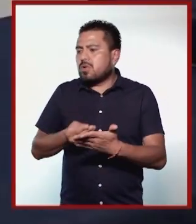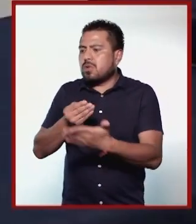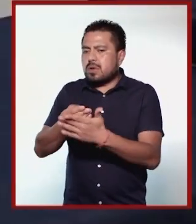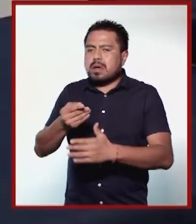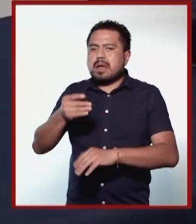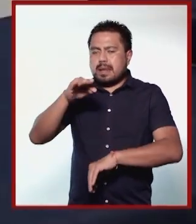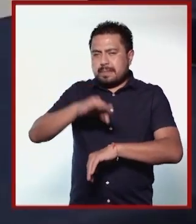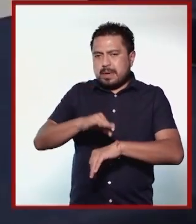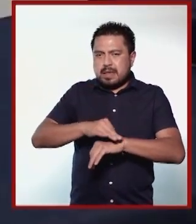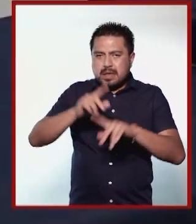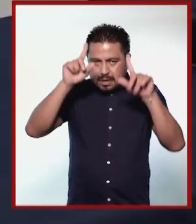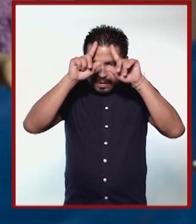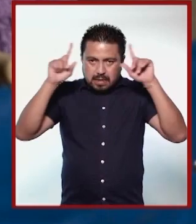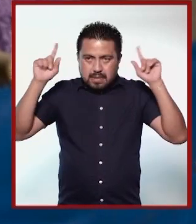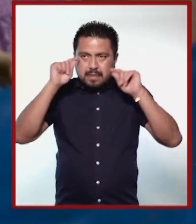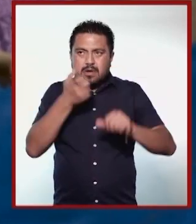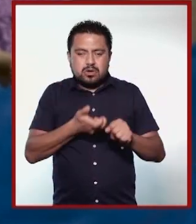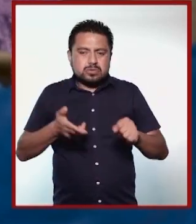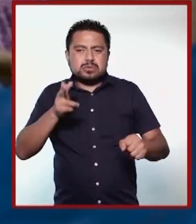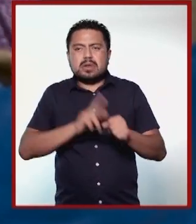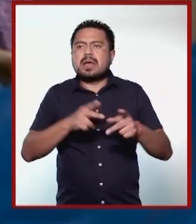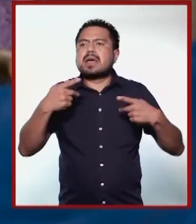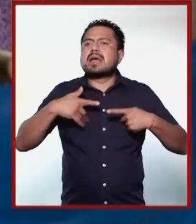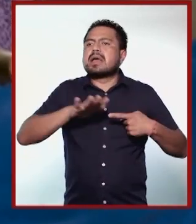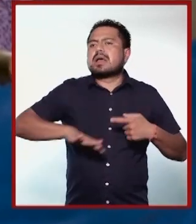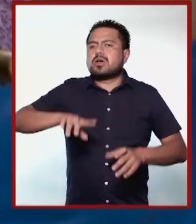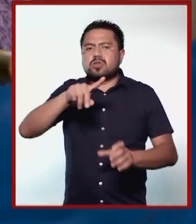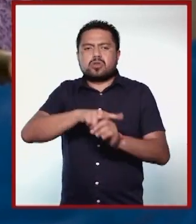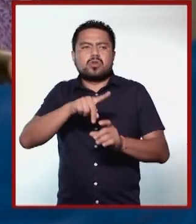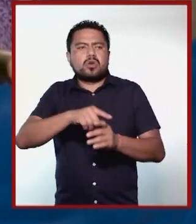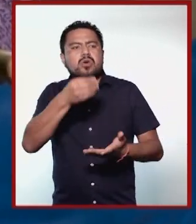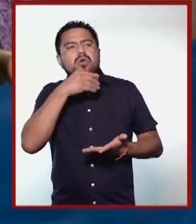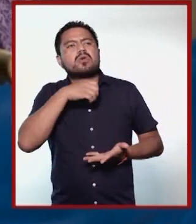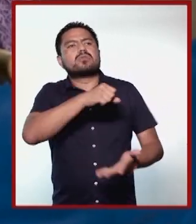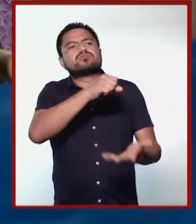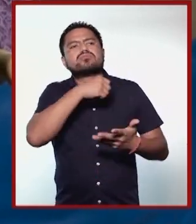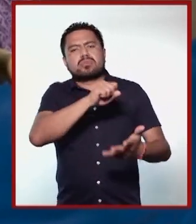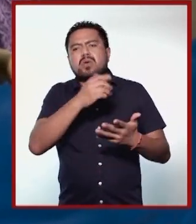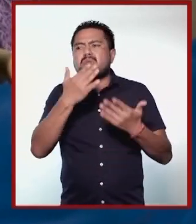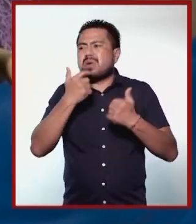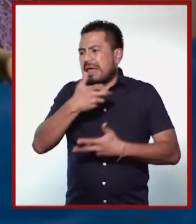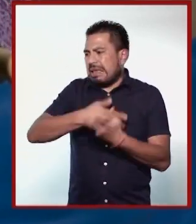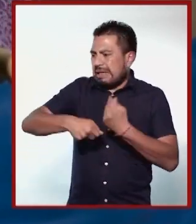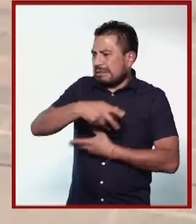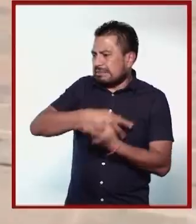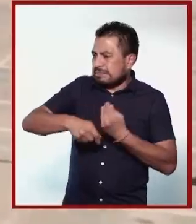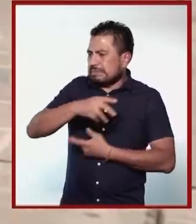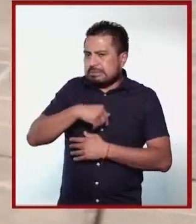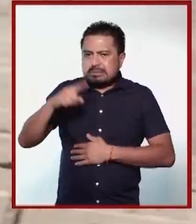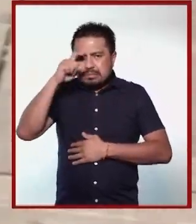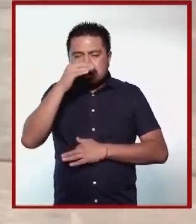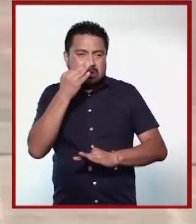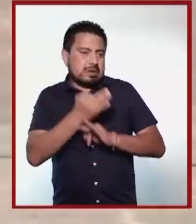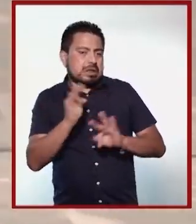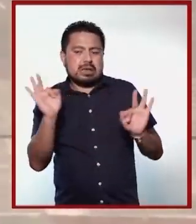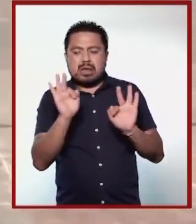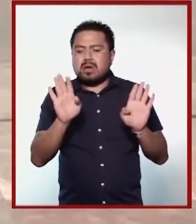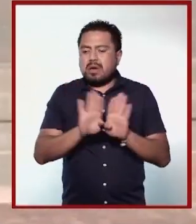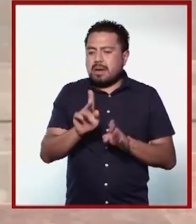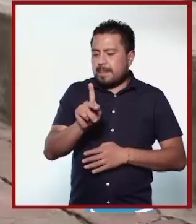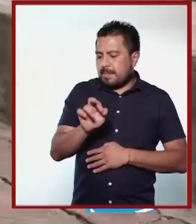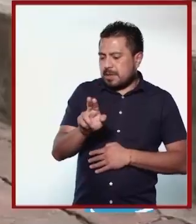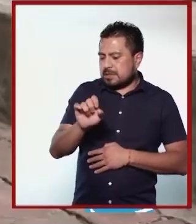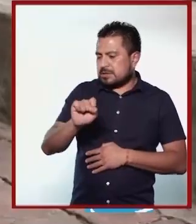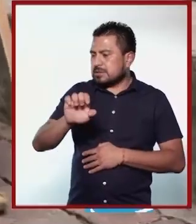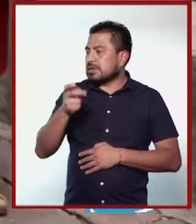y enfermeras en los hospitales, gente que donaba despensas a aquellos que se quedaron sin ingresos económicos, o casos como el de Percival